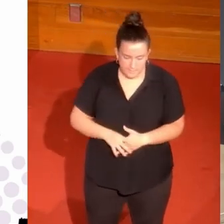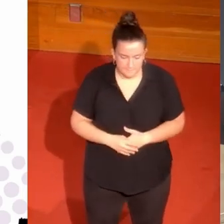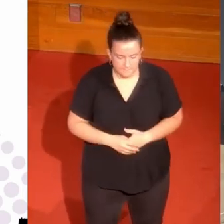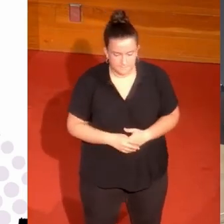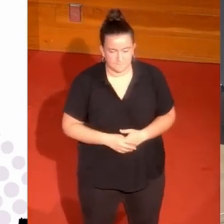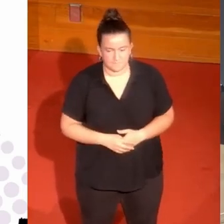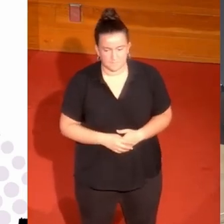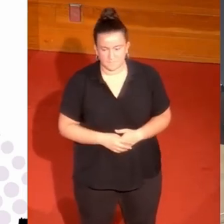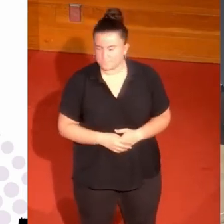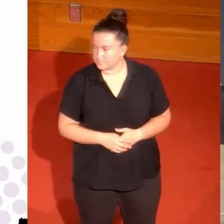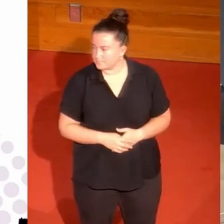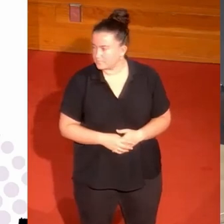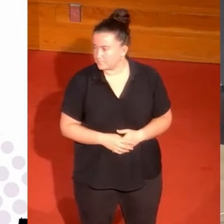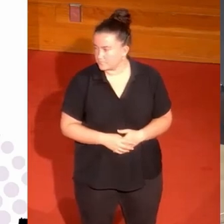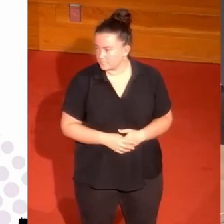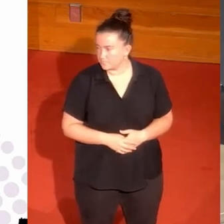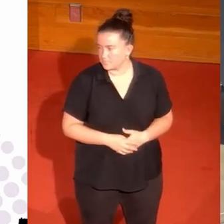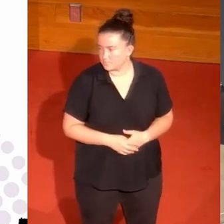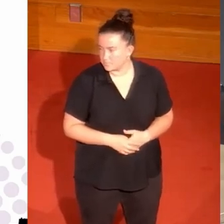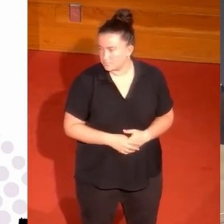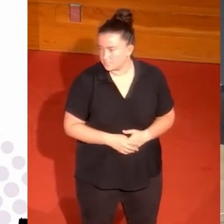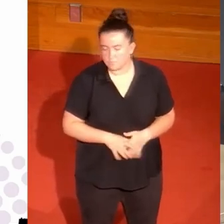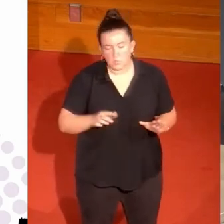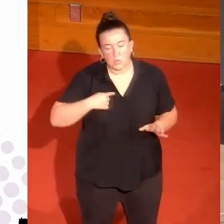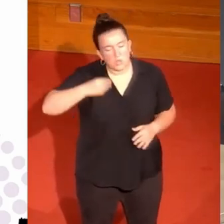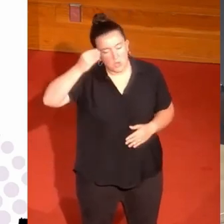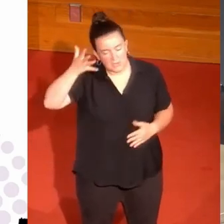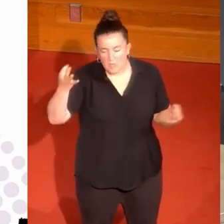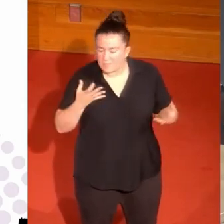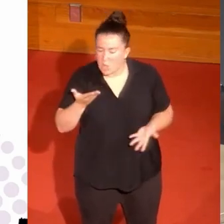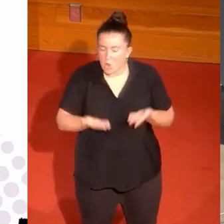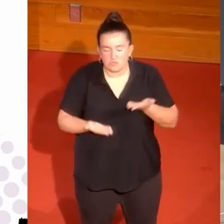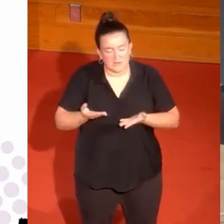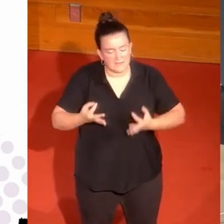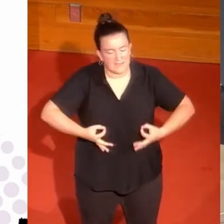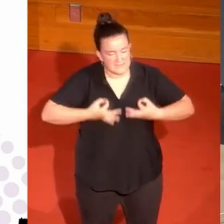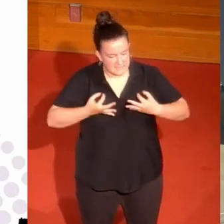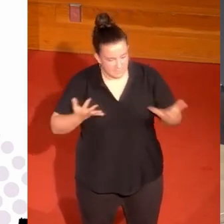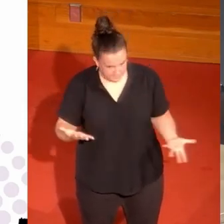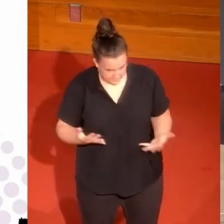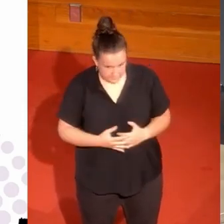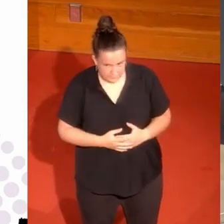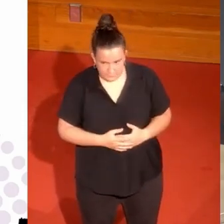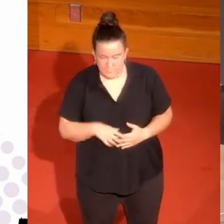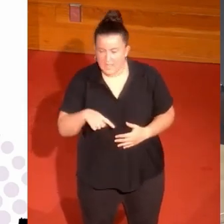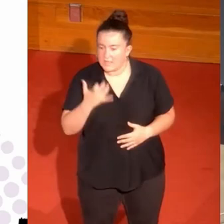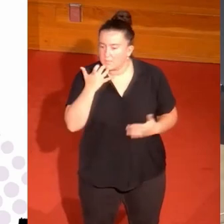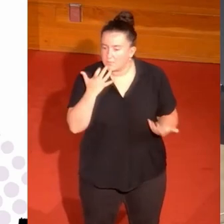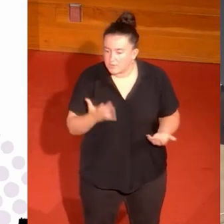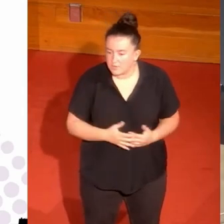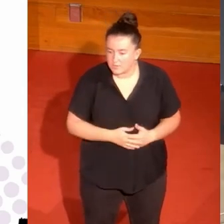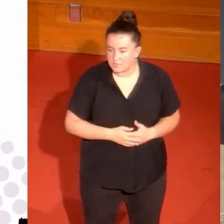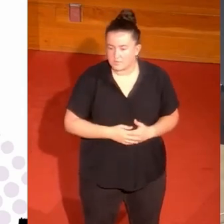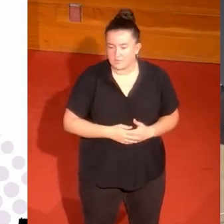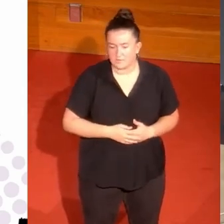eh medio Bueno yo creo que siempre hay que estar contrastando o sea es verdad que viendo aquí medios occidentales pues por ejemplo ponerse un